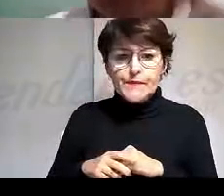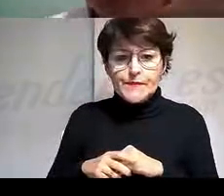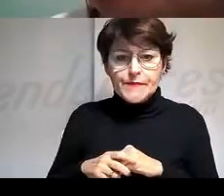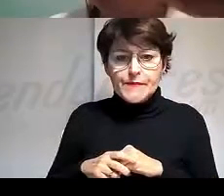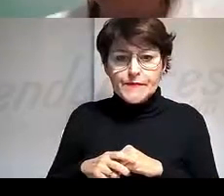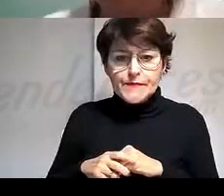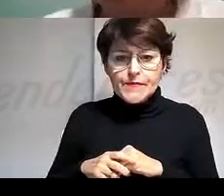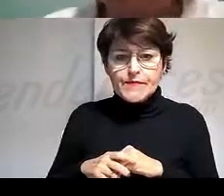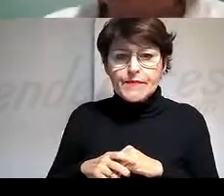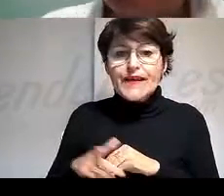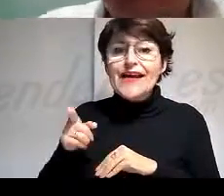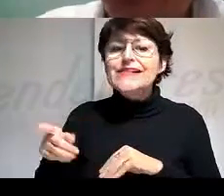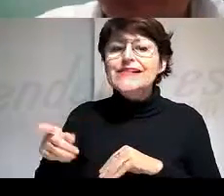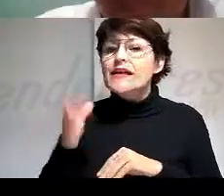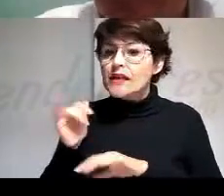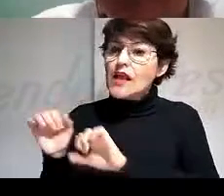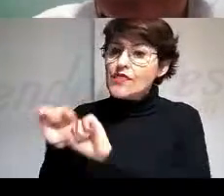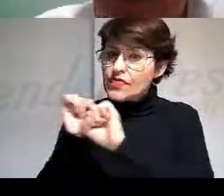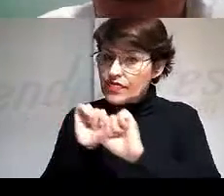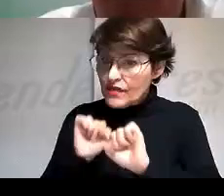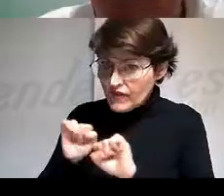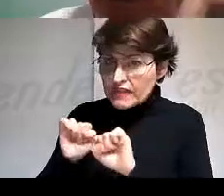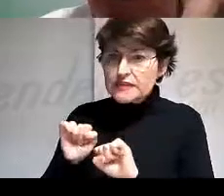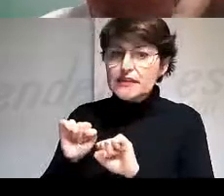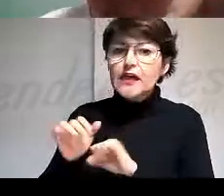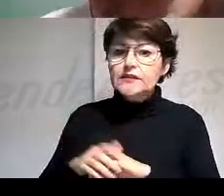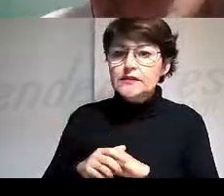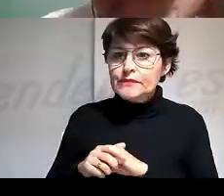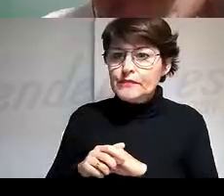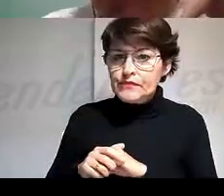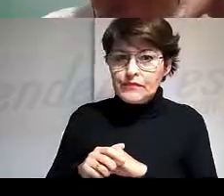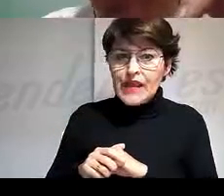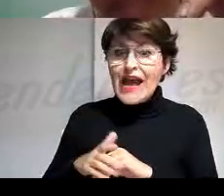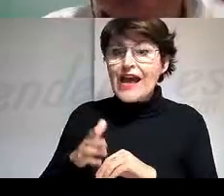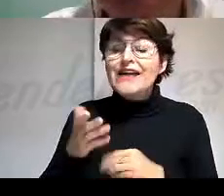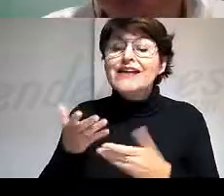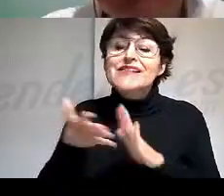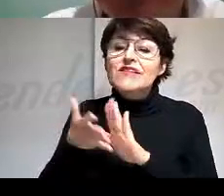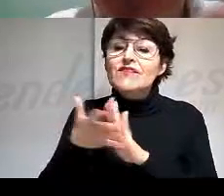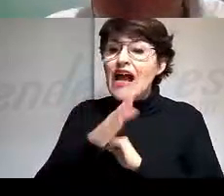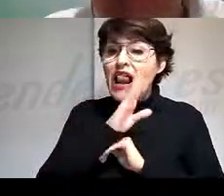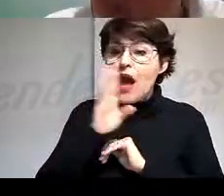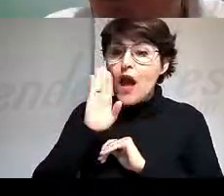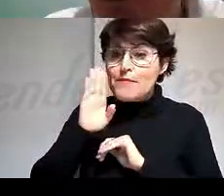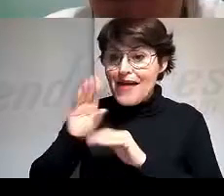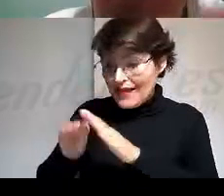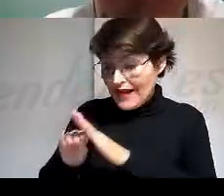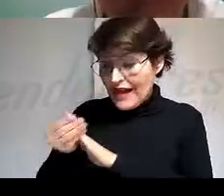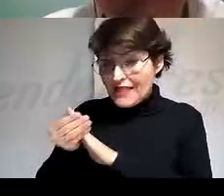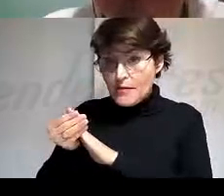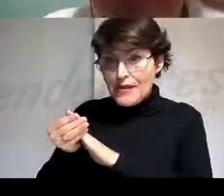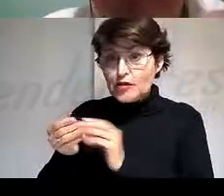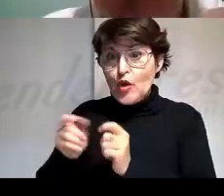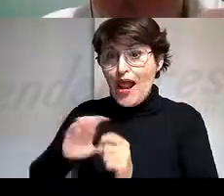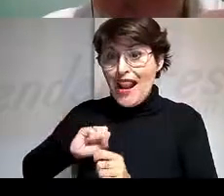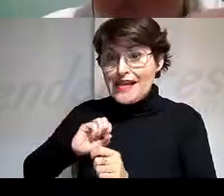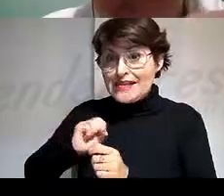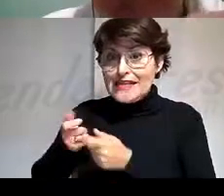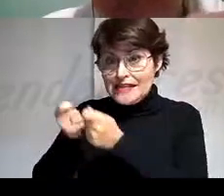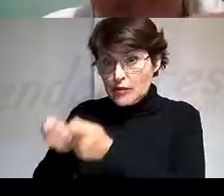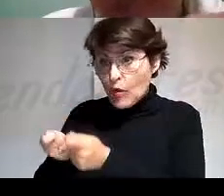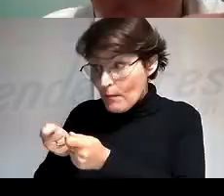decir, son las defensas que pasan de la madre a la cría y que nosotros vamos a poder utilizar. ¿Para qué nos